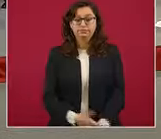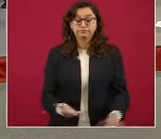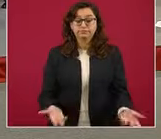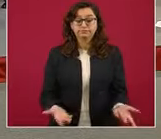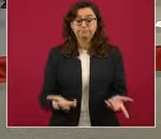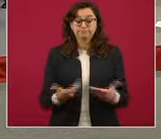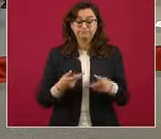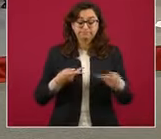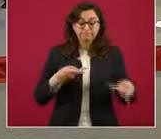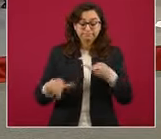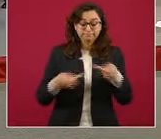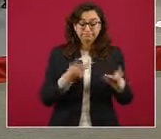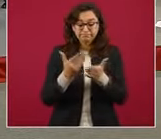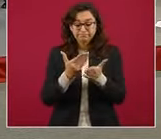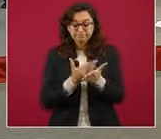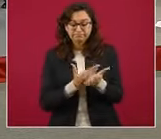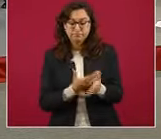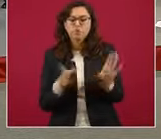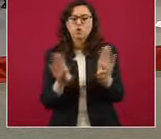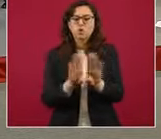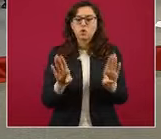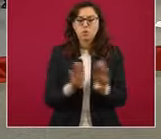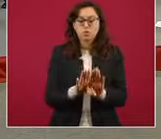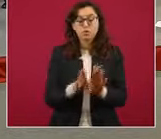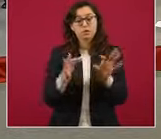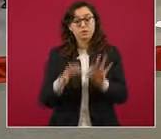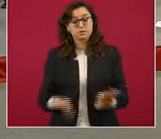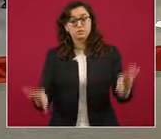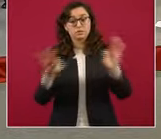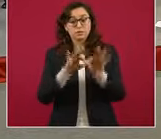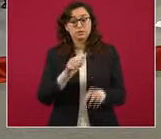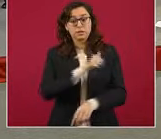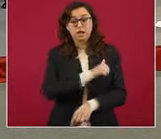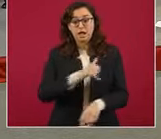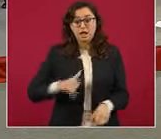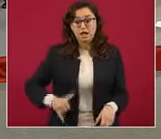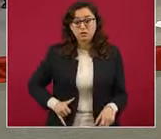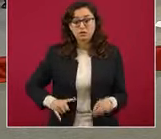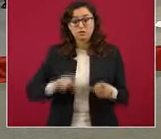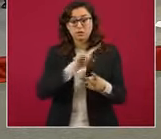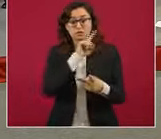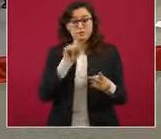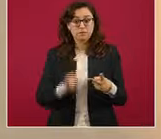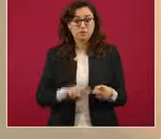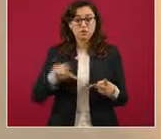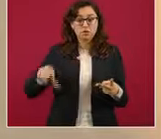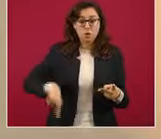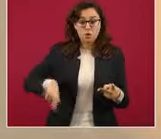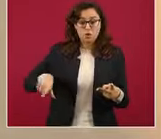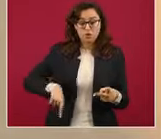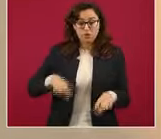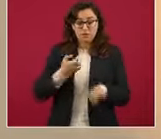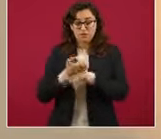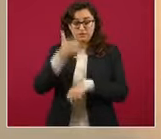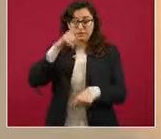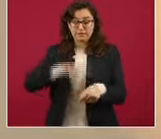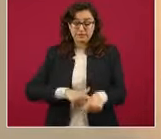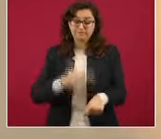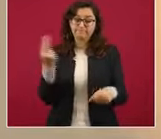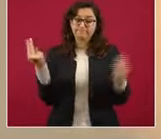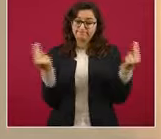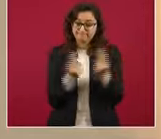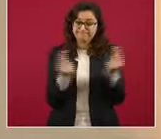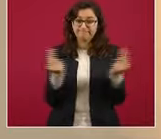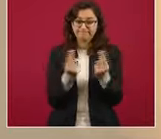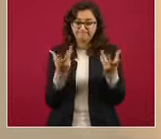el apoyo de los ayuntamientos y los gobiernos estatales. Uno muy importante es regular establecimientos mercantiles, los llamados